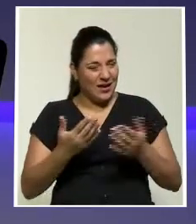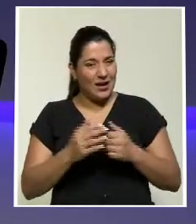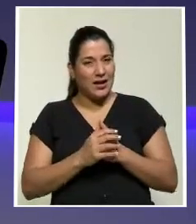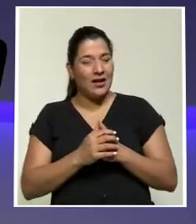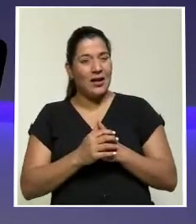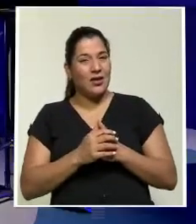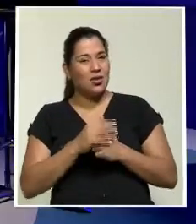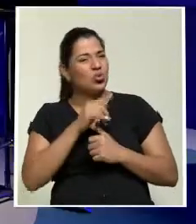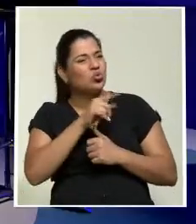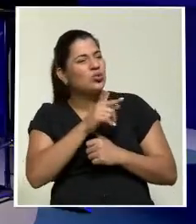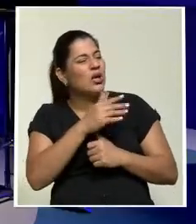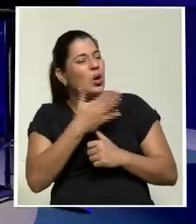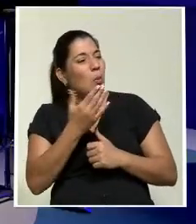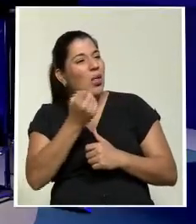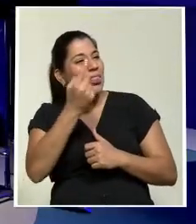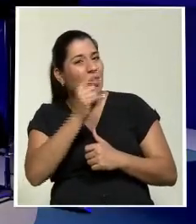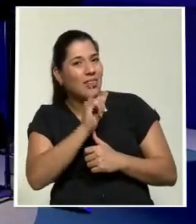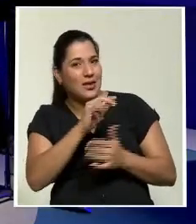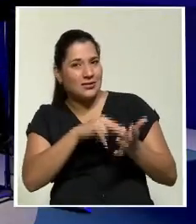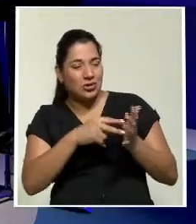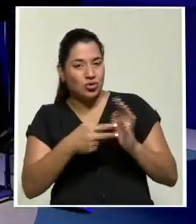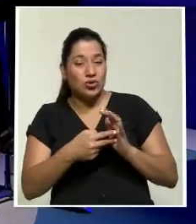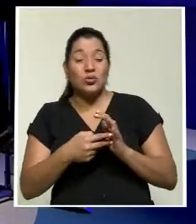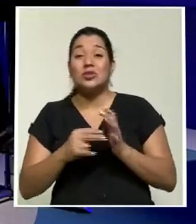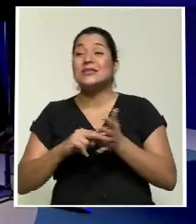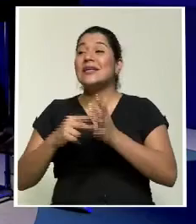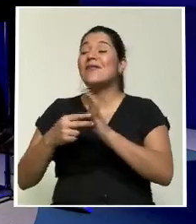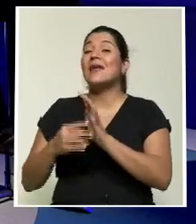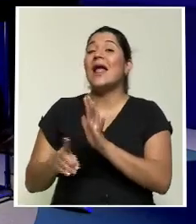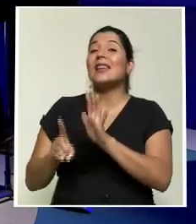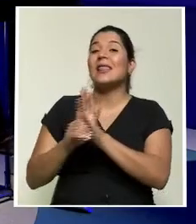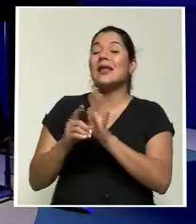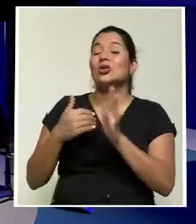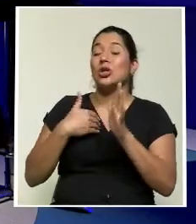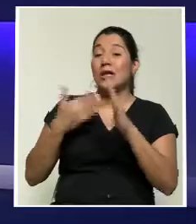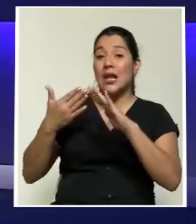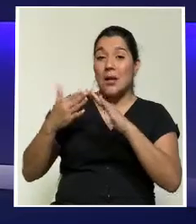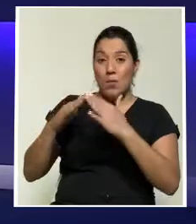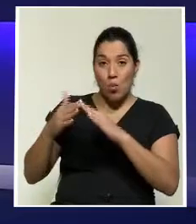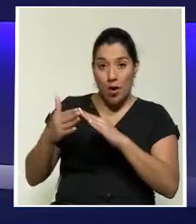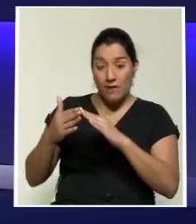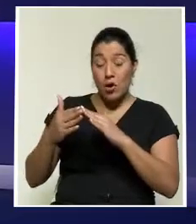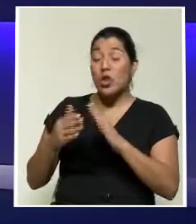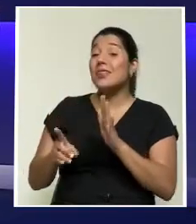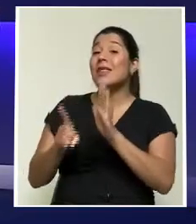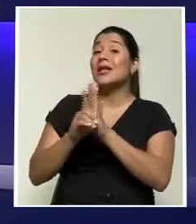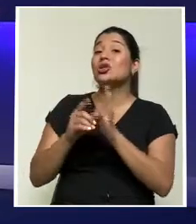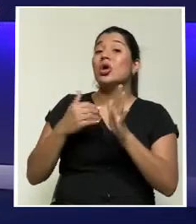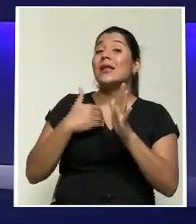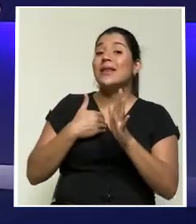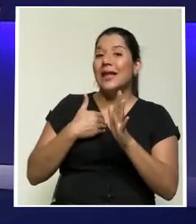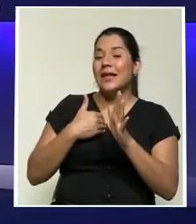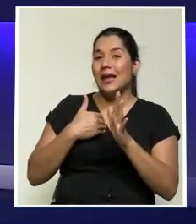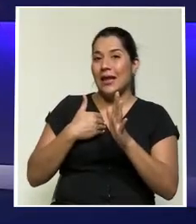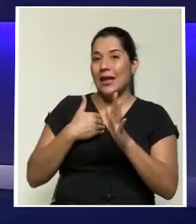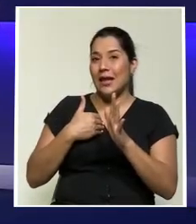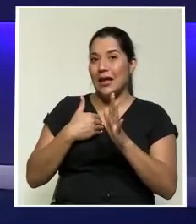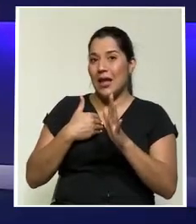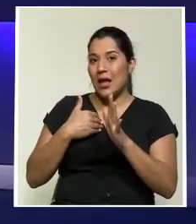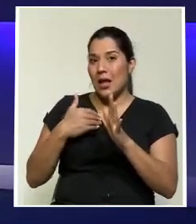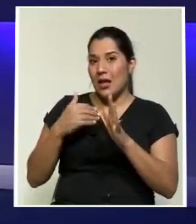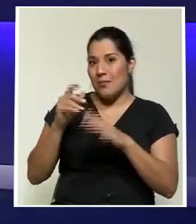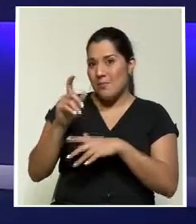entiendes vos? Es el derecho de los pueblos, de las comunidades, de decidir sobre